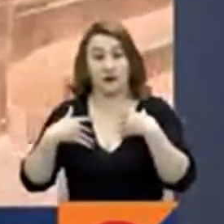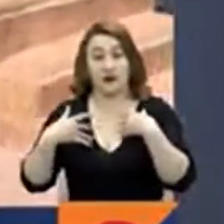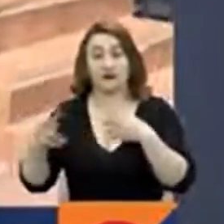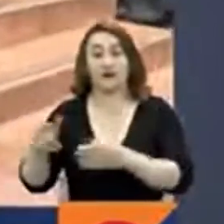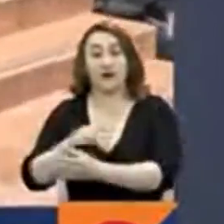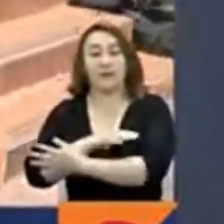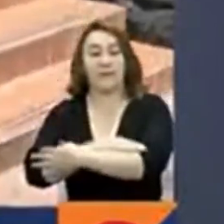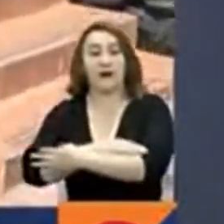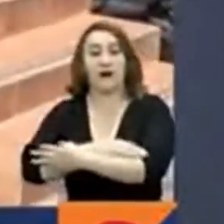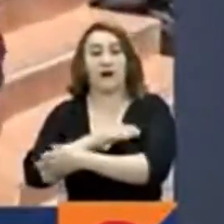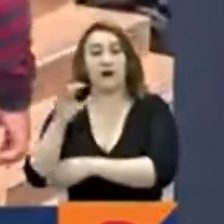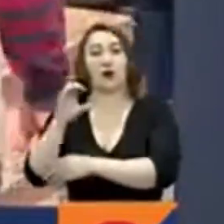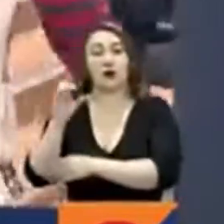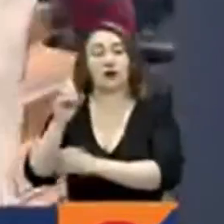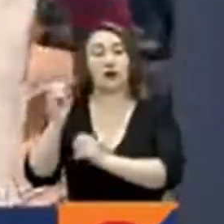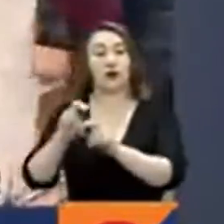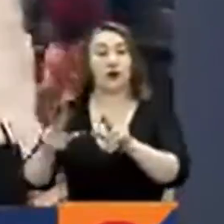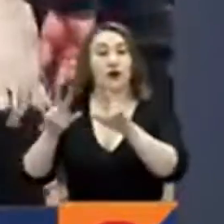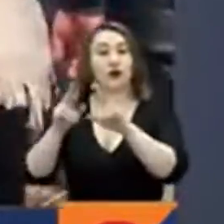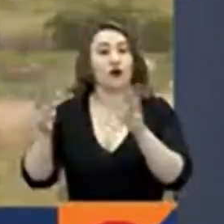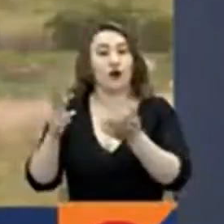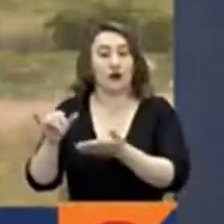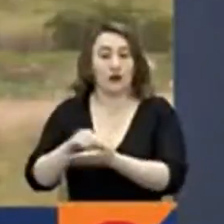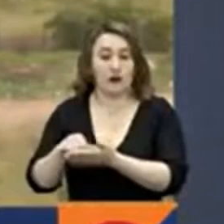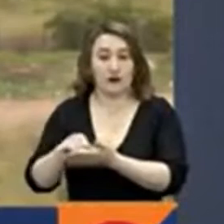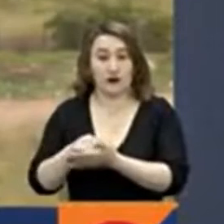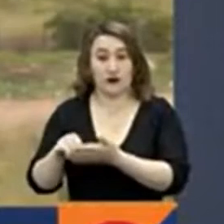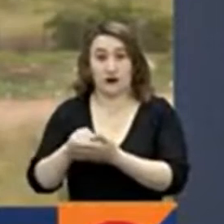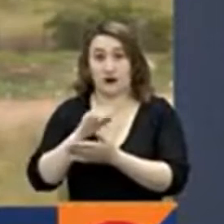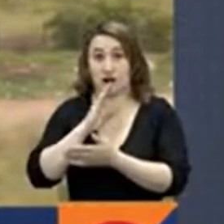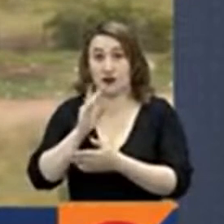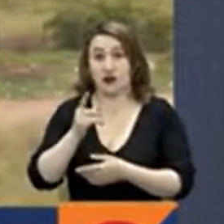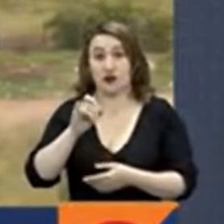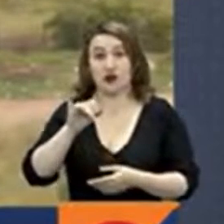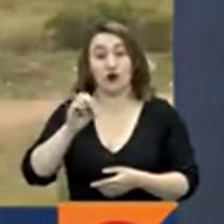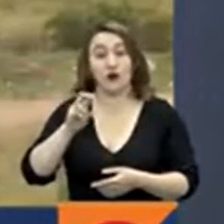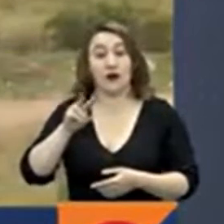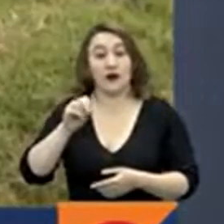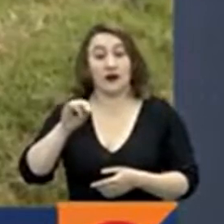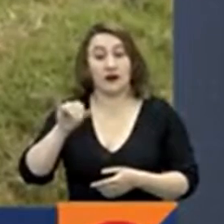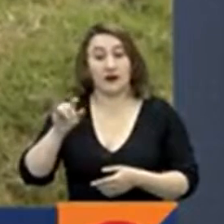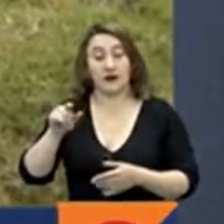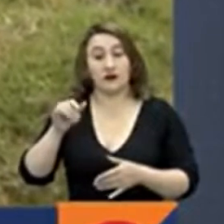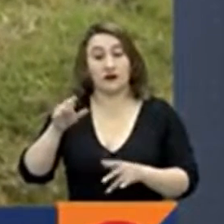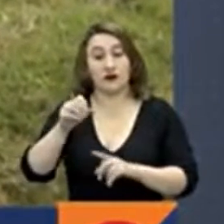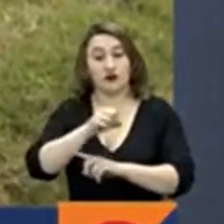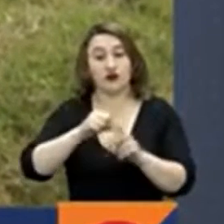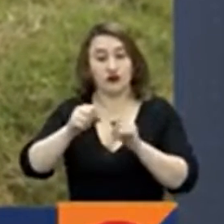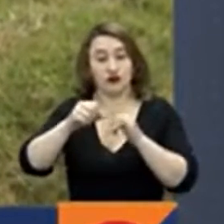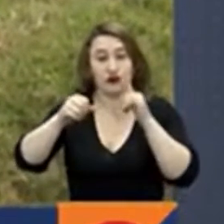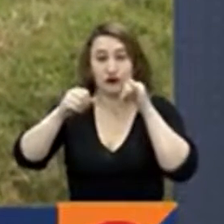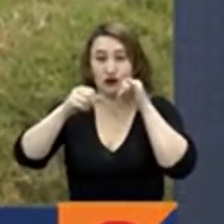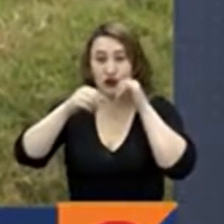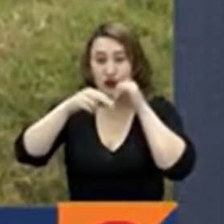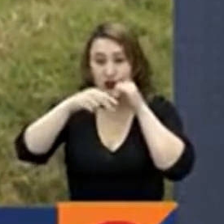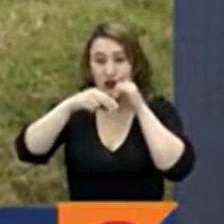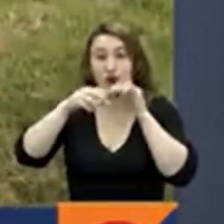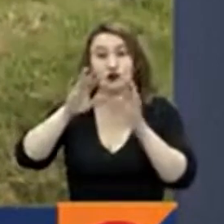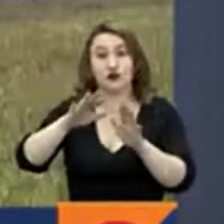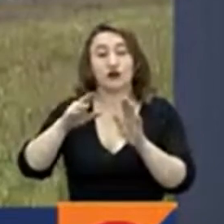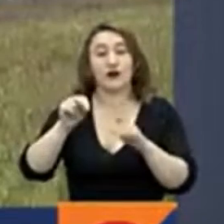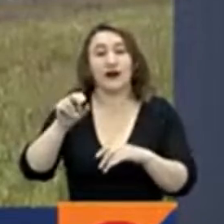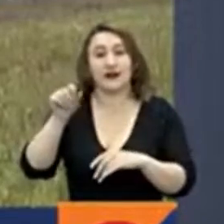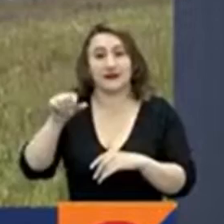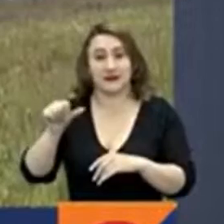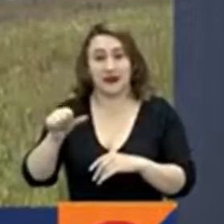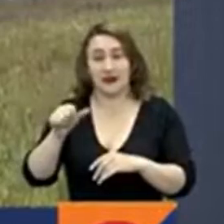la ONU en Nueva York. El primero de los nombramientos fue el de Giovanni Yule, es sociólogo, pertenece a la comunidad indígena Nasa y es la persona